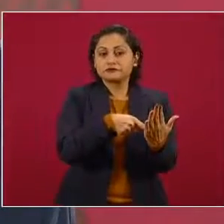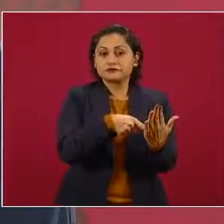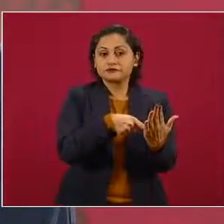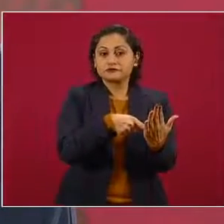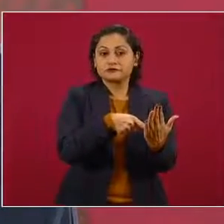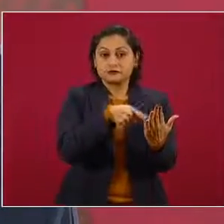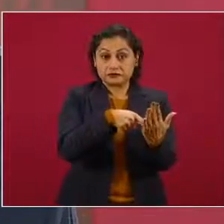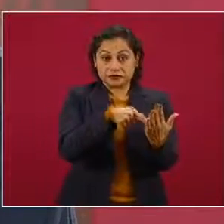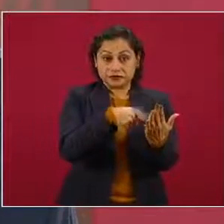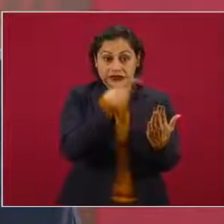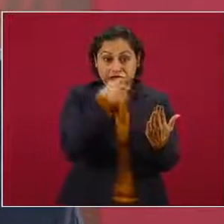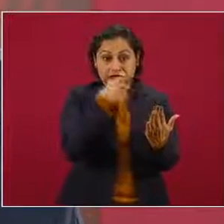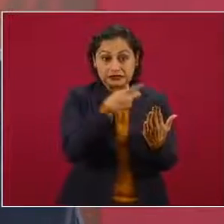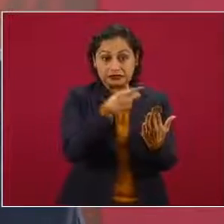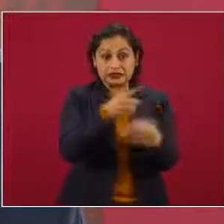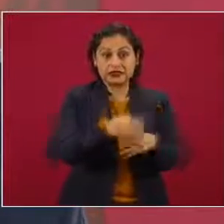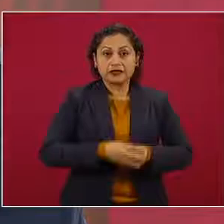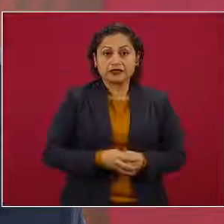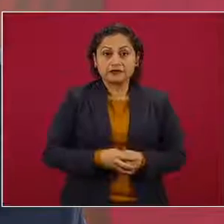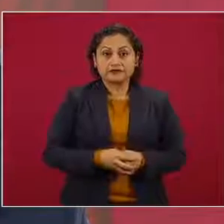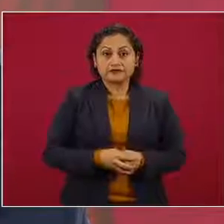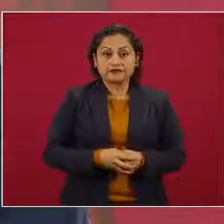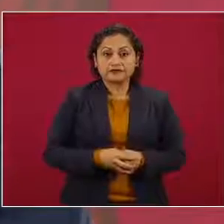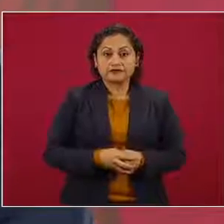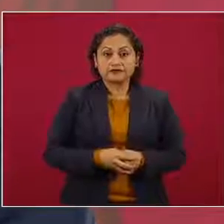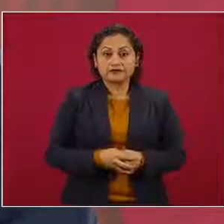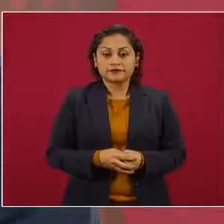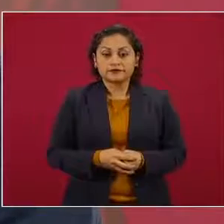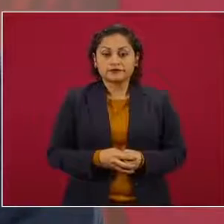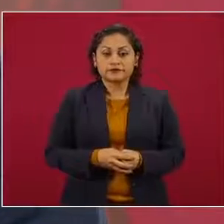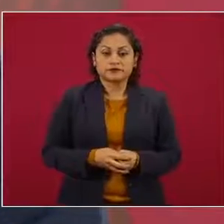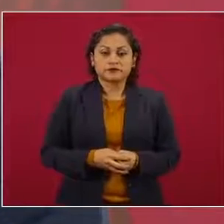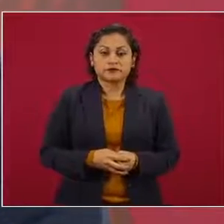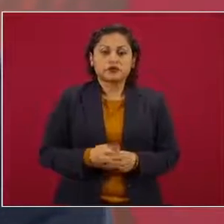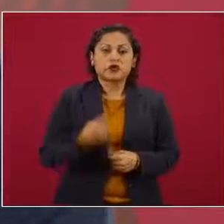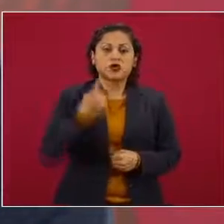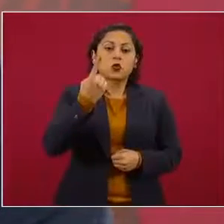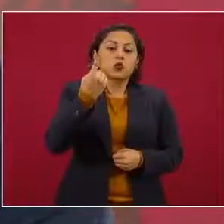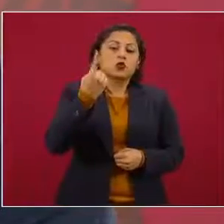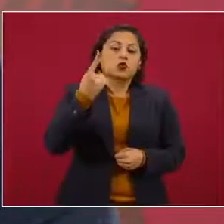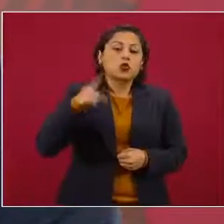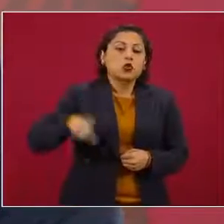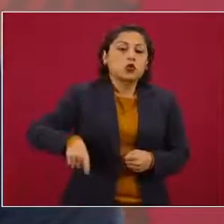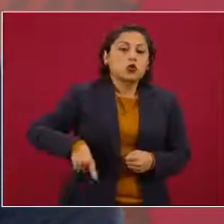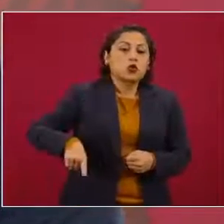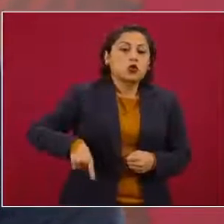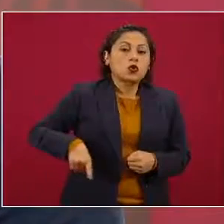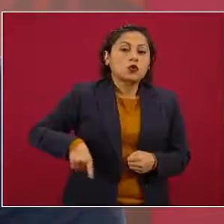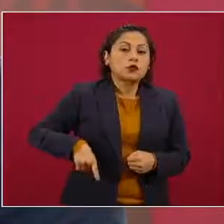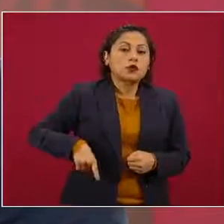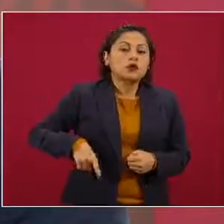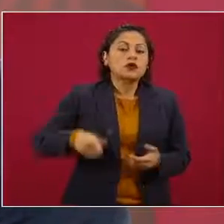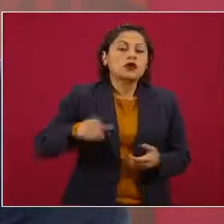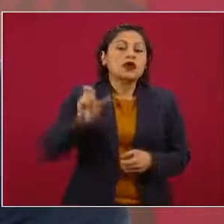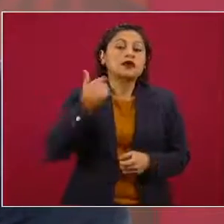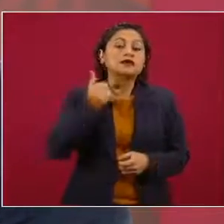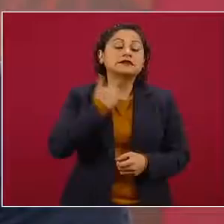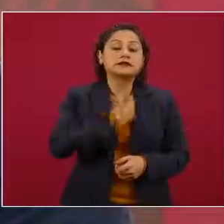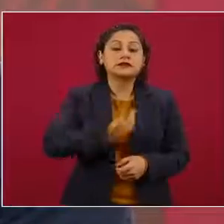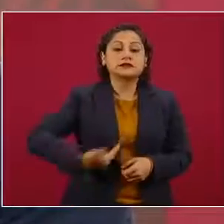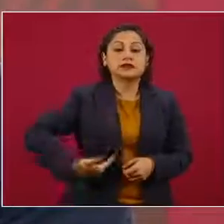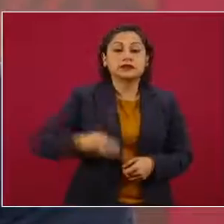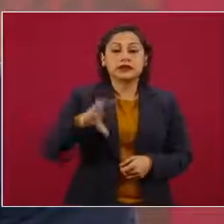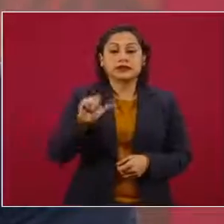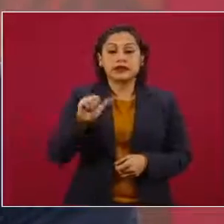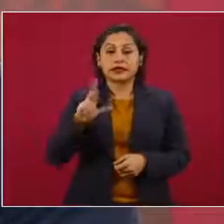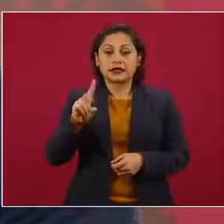Pero se le atribuye a un gobierno, ¿no?, reciente, se le atribuye al presidente Cárdenas de que